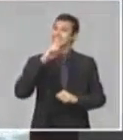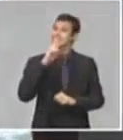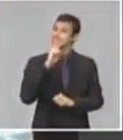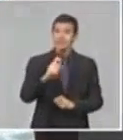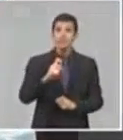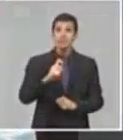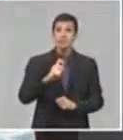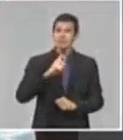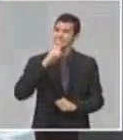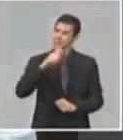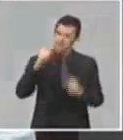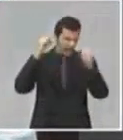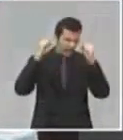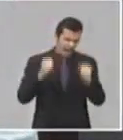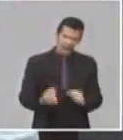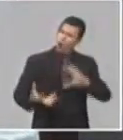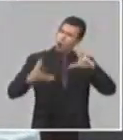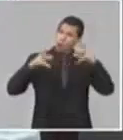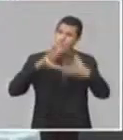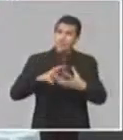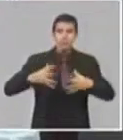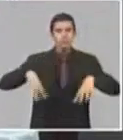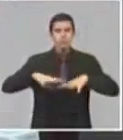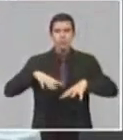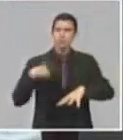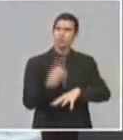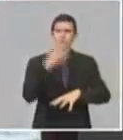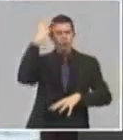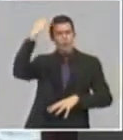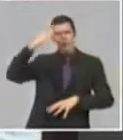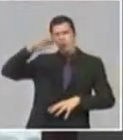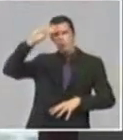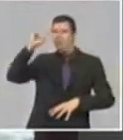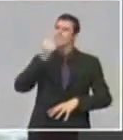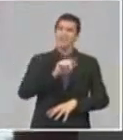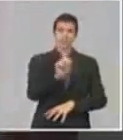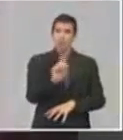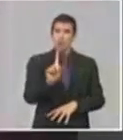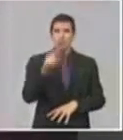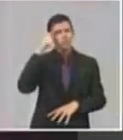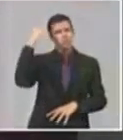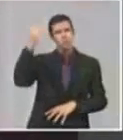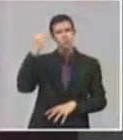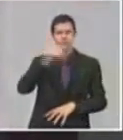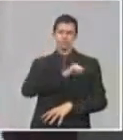precio más alto aunque no se habla de eso